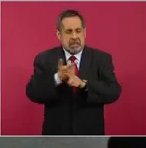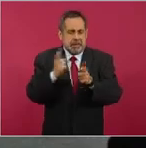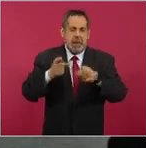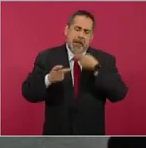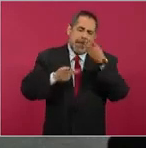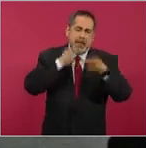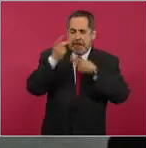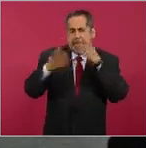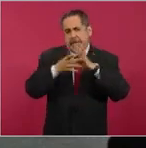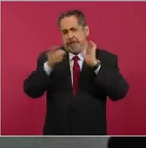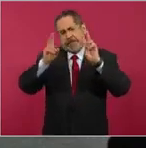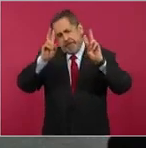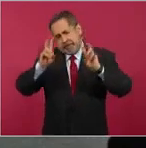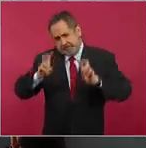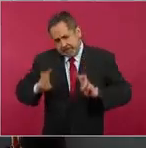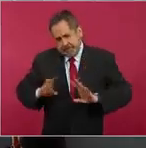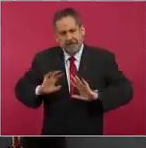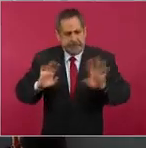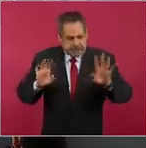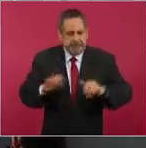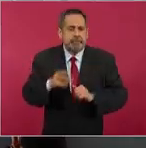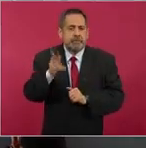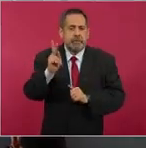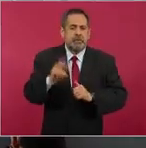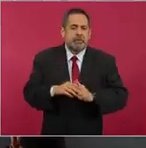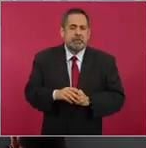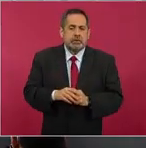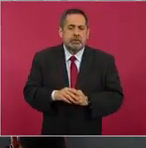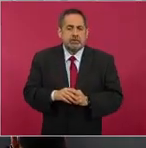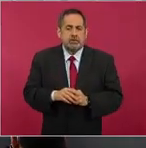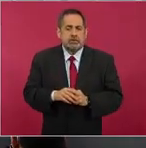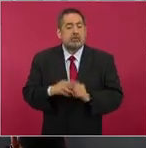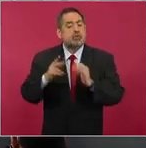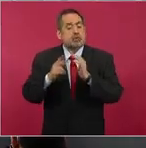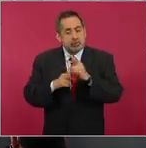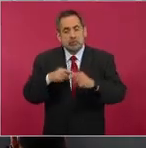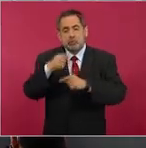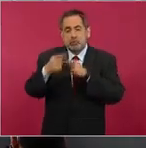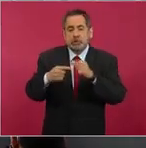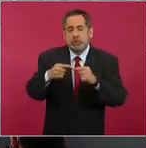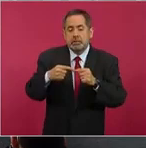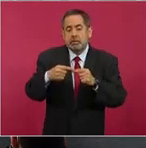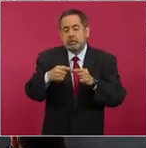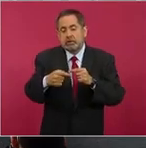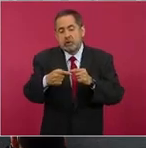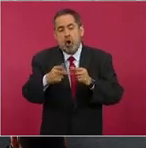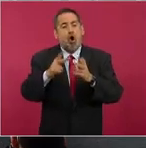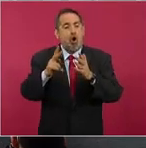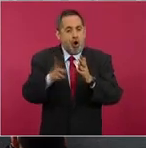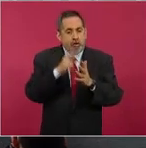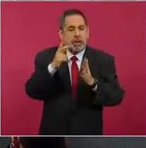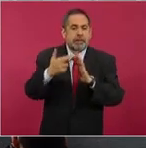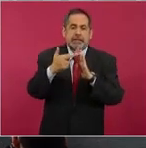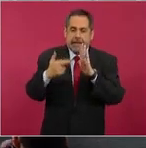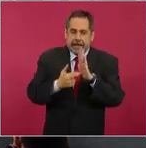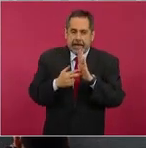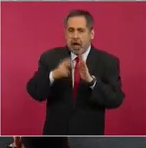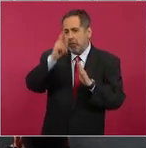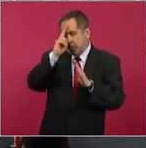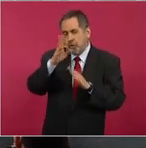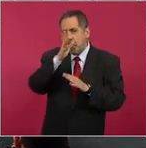donde se pueden tocar muchos temas. Sin embargo, vuelve a pocos días, se vuelve a iniciar otra